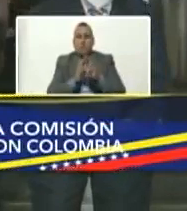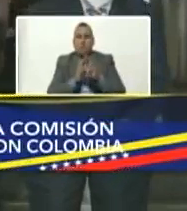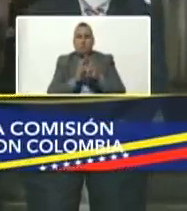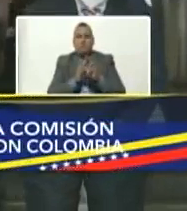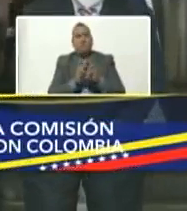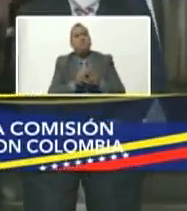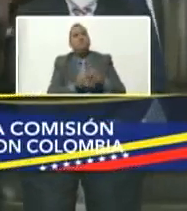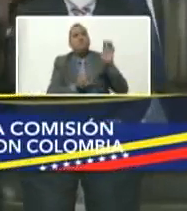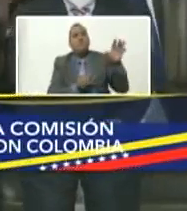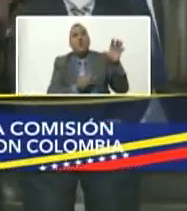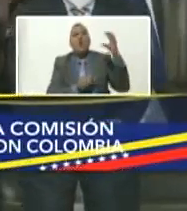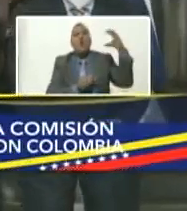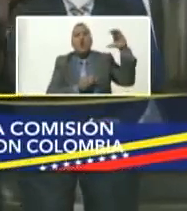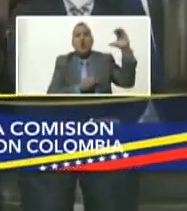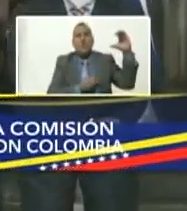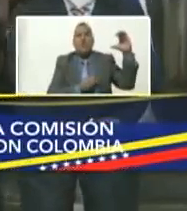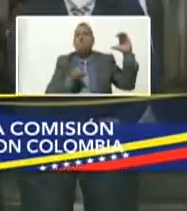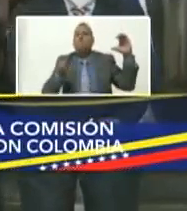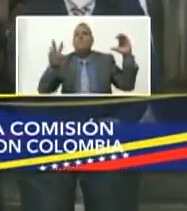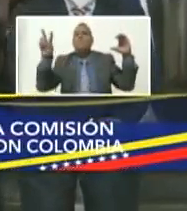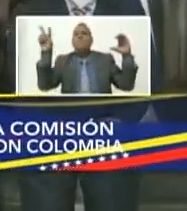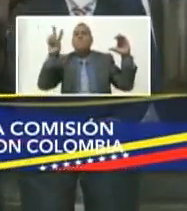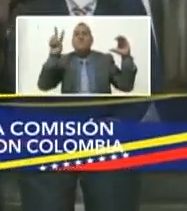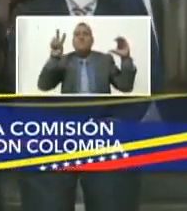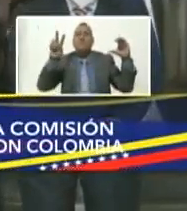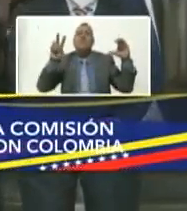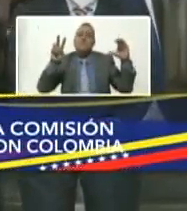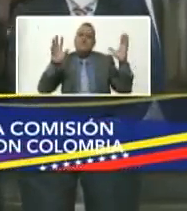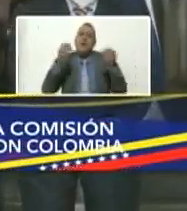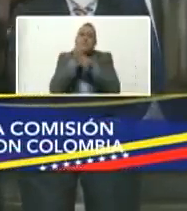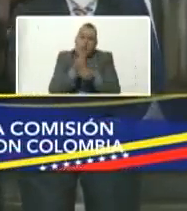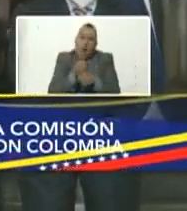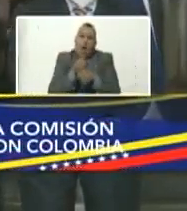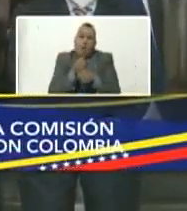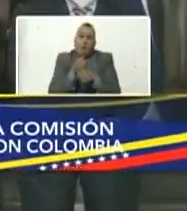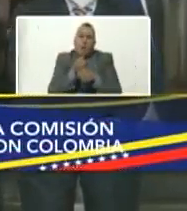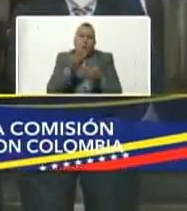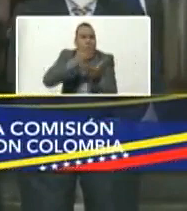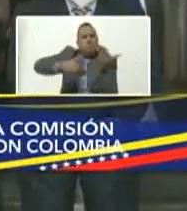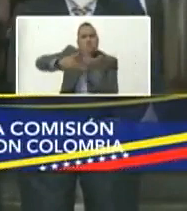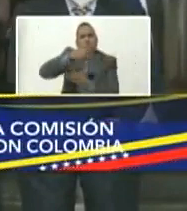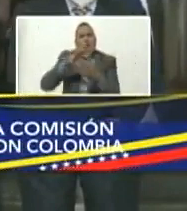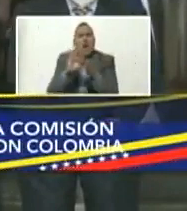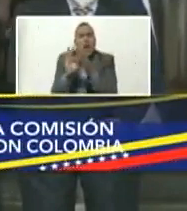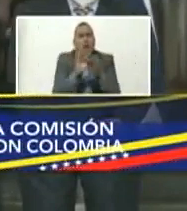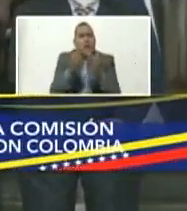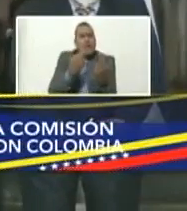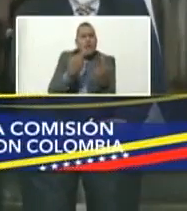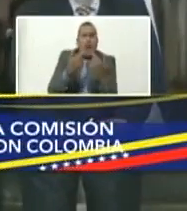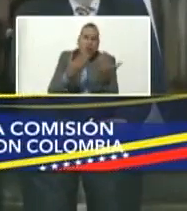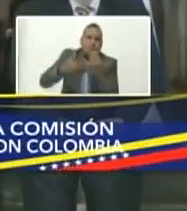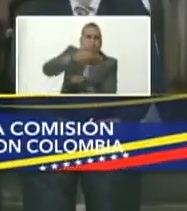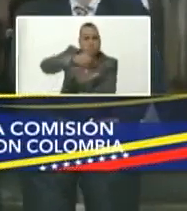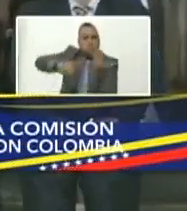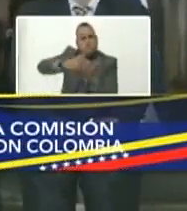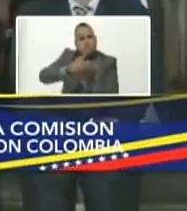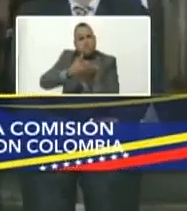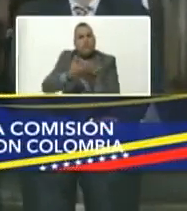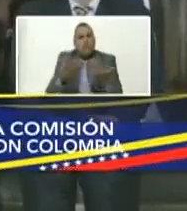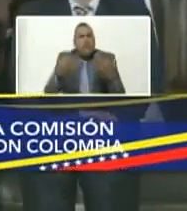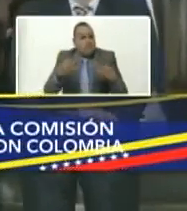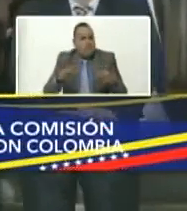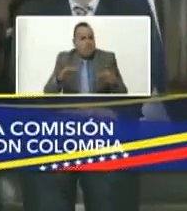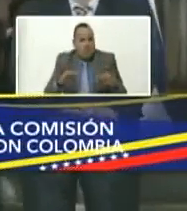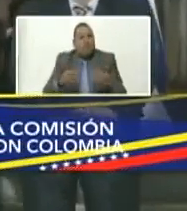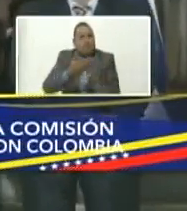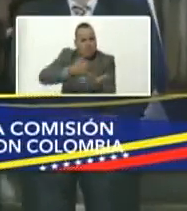el de Colombia y Venezuela, queremos tener buenas relaciones. Queremos acercarnos, queremos regularizar y normalizar nuestras